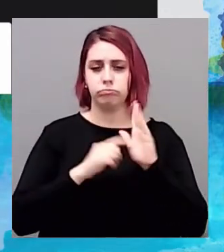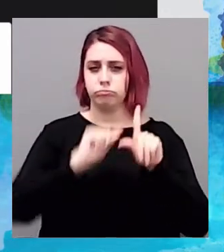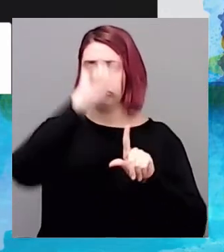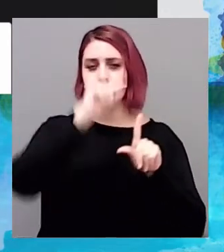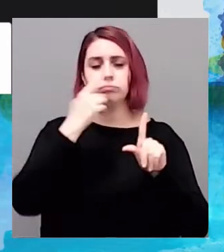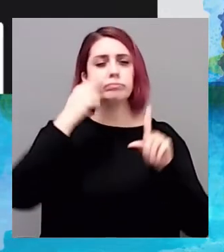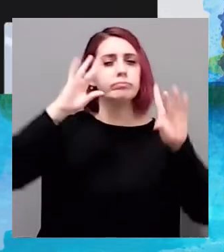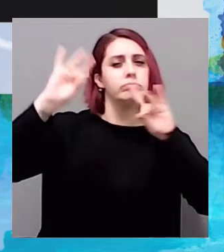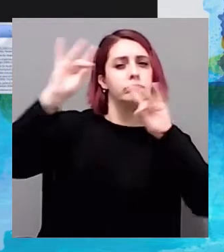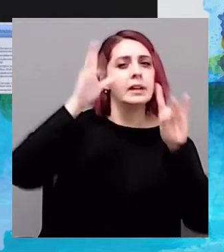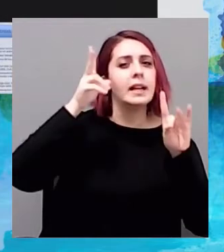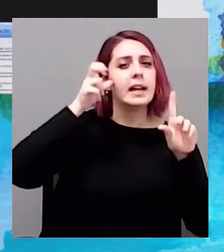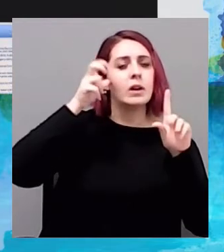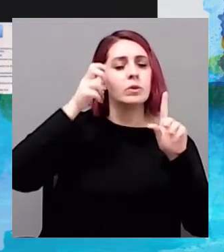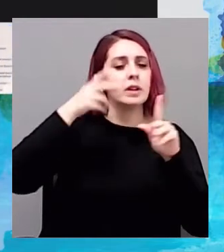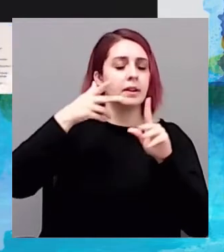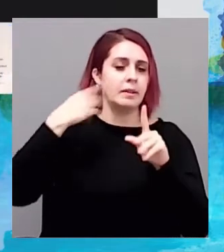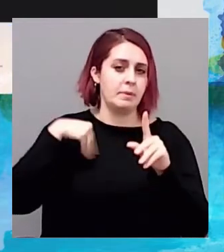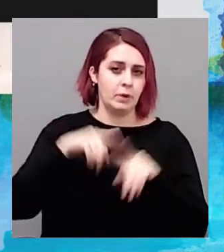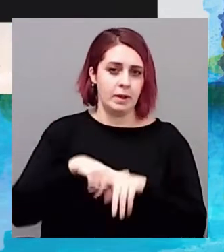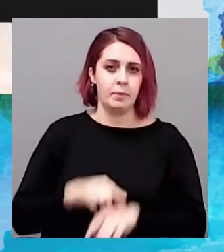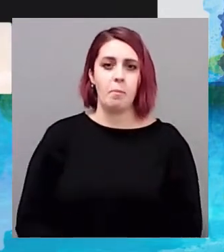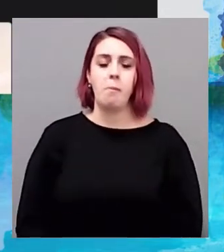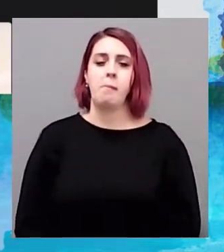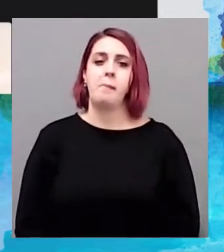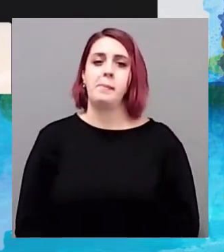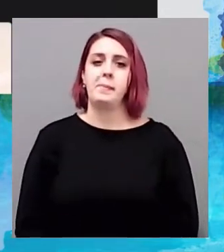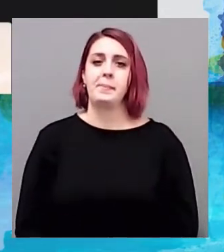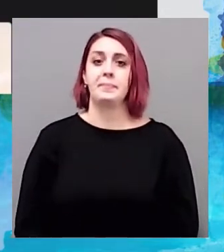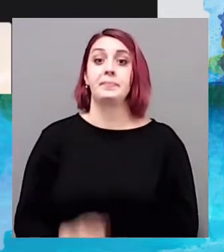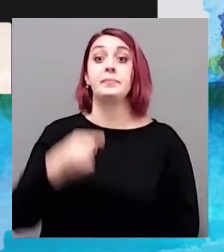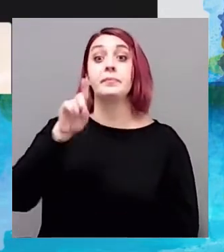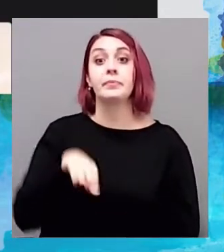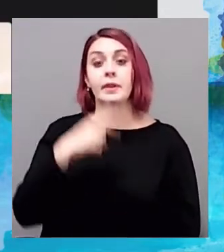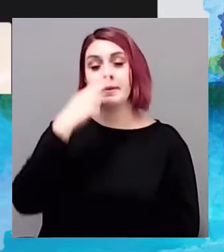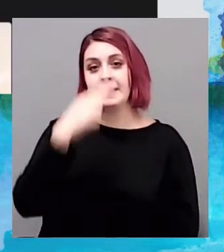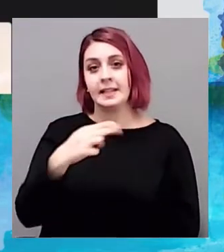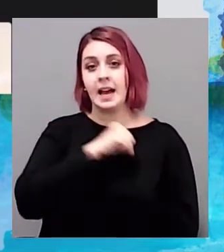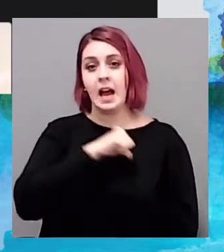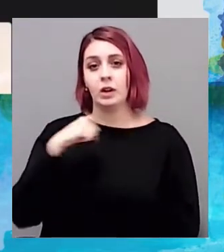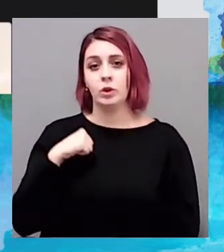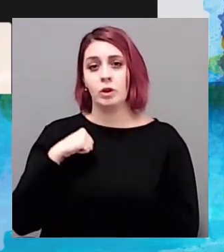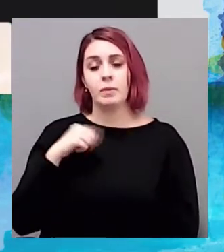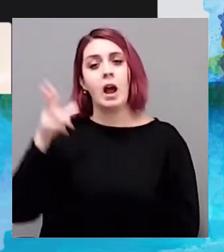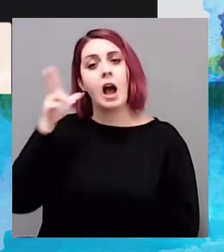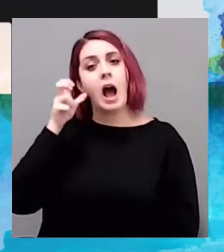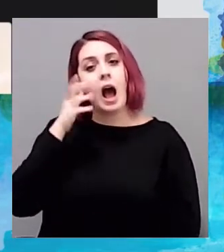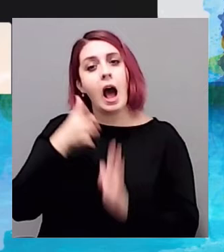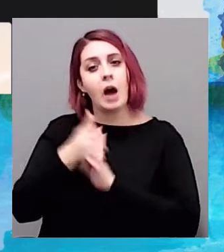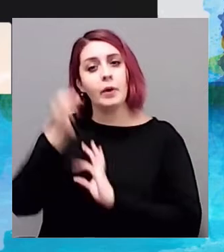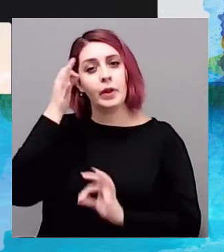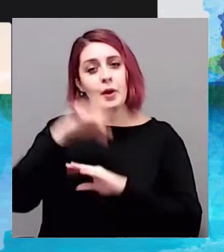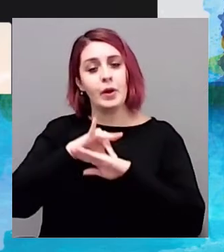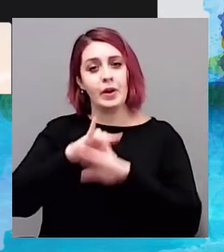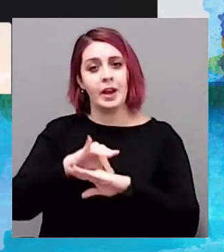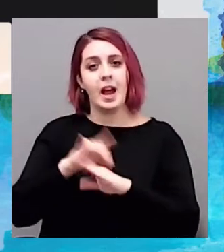y escuchar un audioguía a la vez. Y luego también tenemos las visitas autónomas con audioguías que se